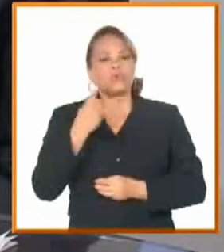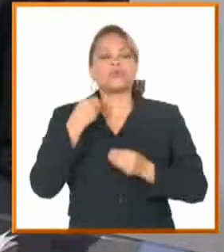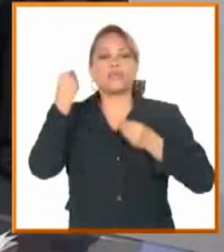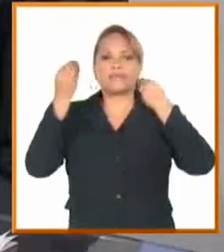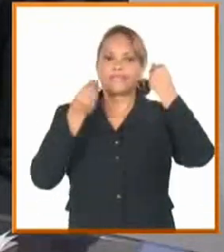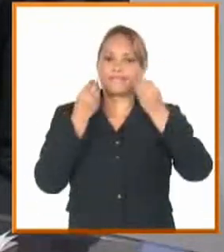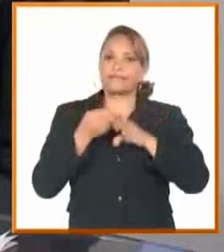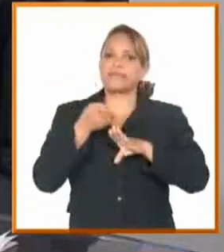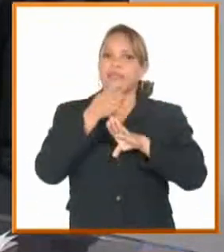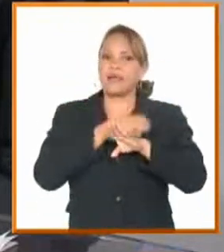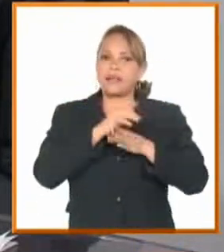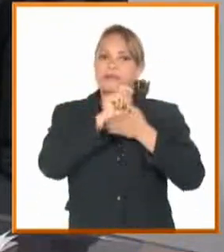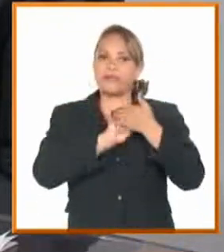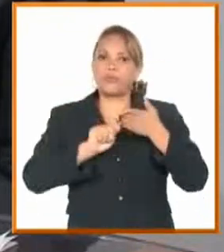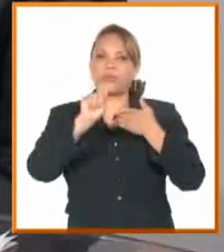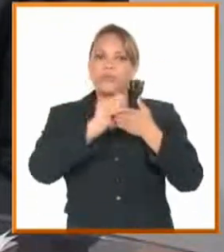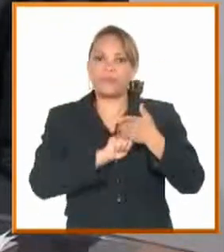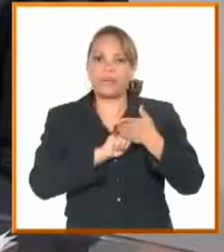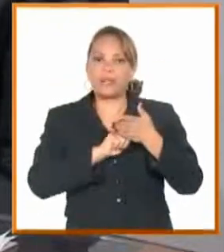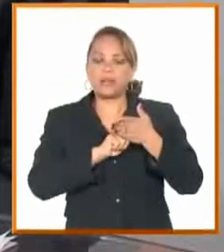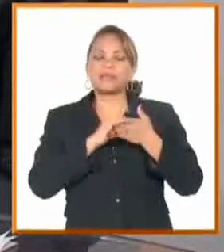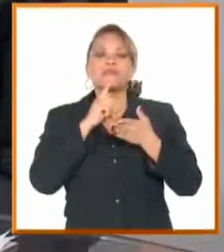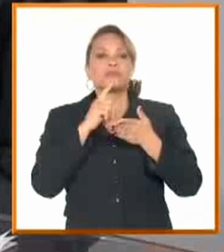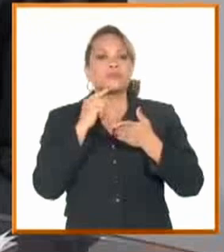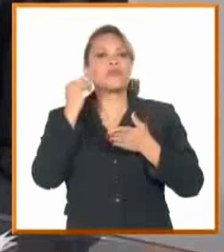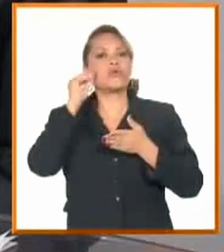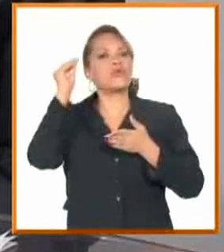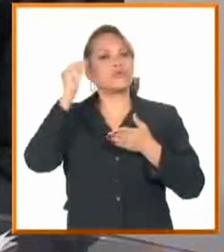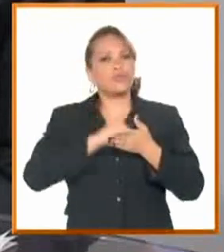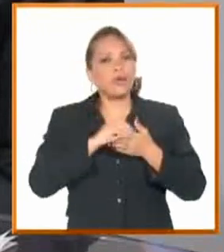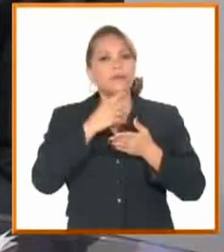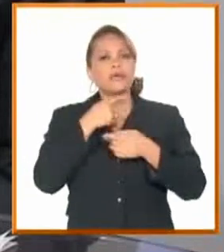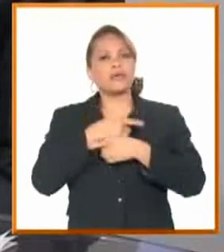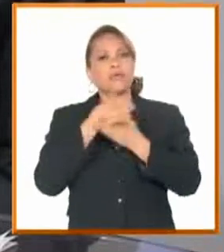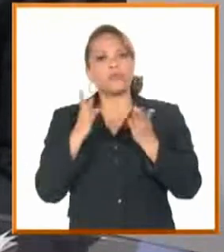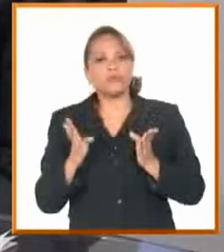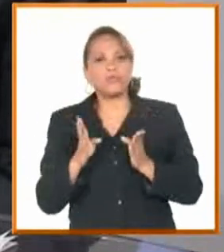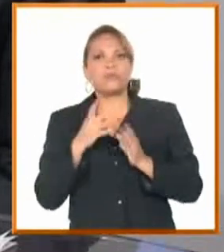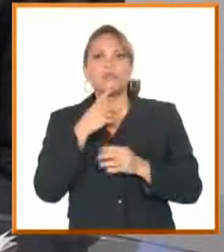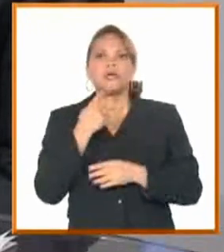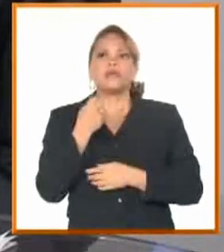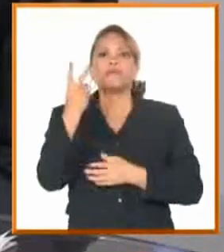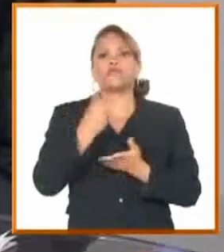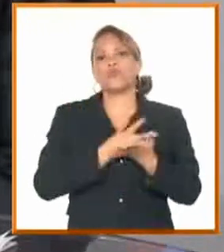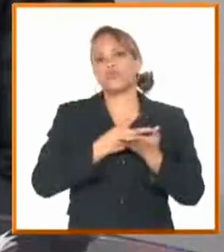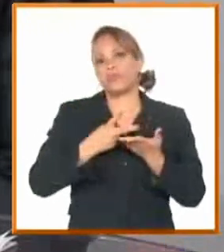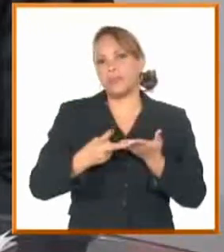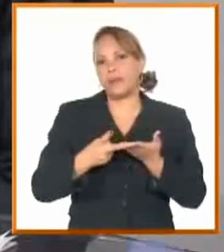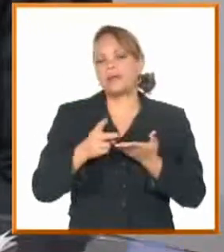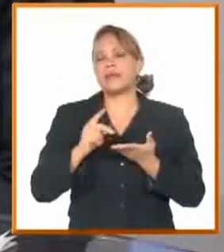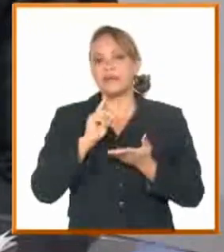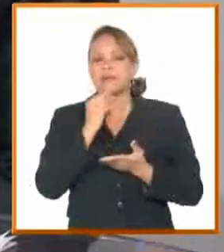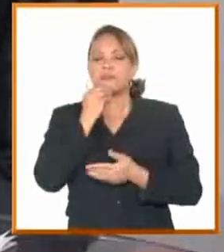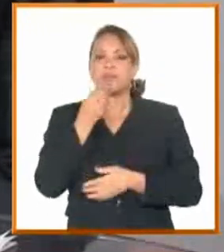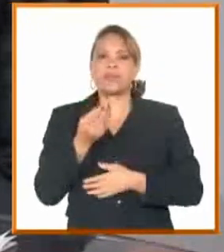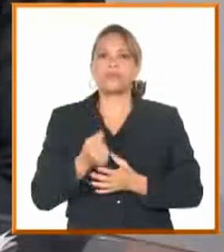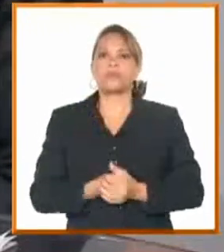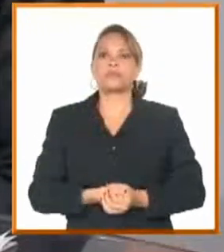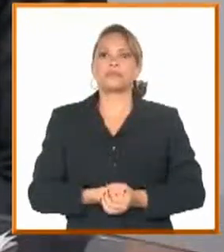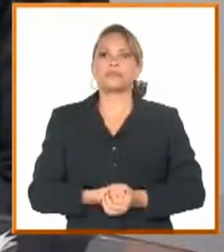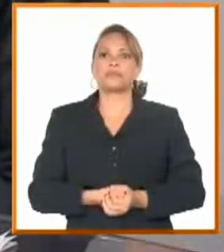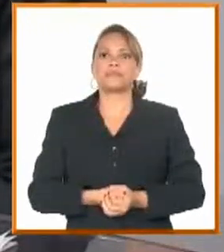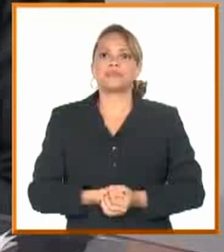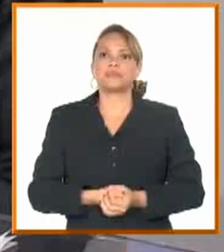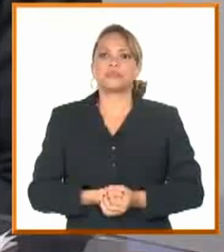reciben asignación de combustible saben de qué combustible podrán disponer de aquí a los próximos, esta semana y la